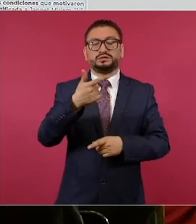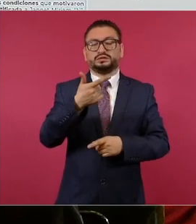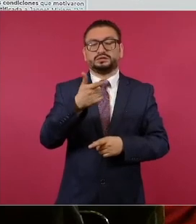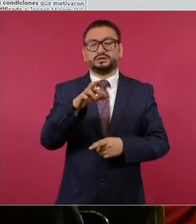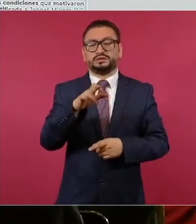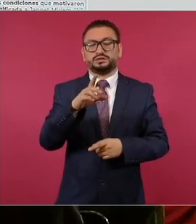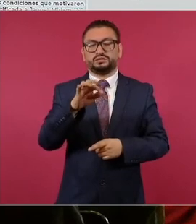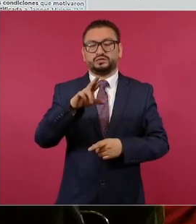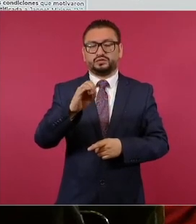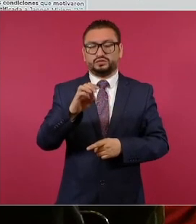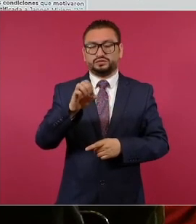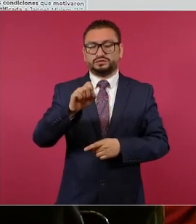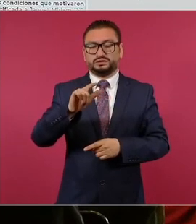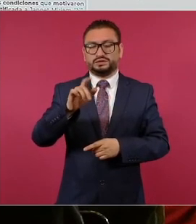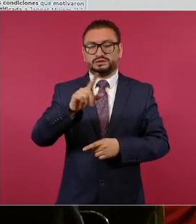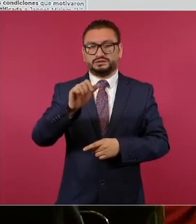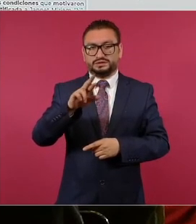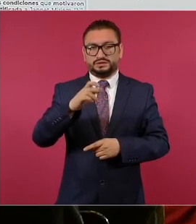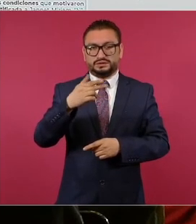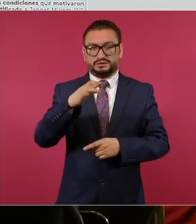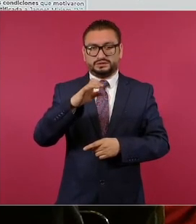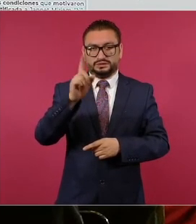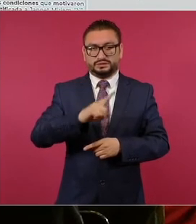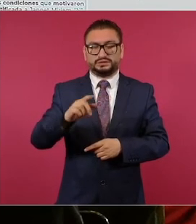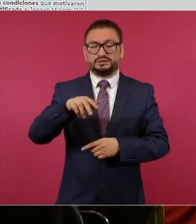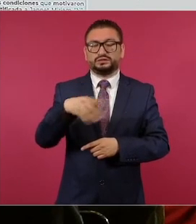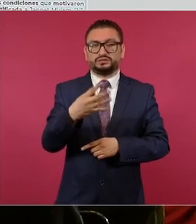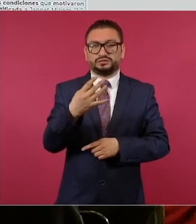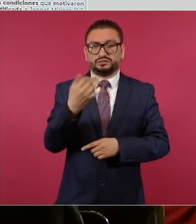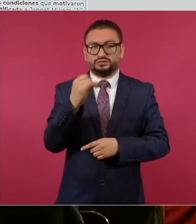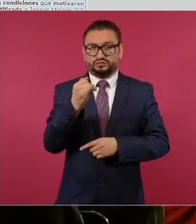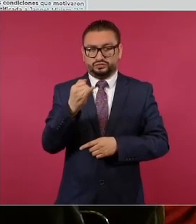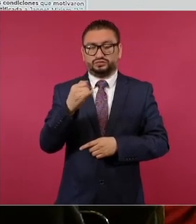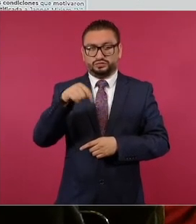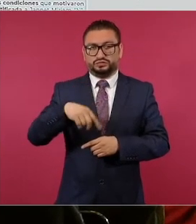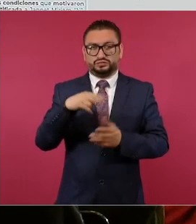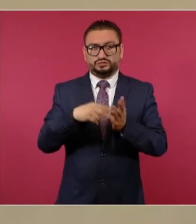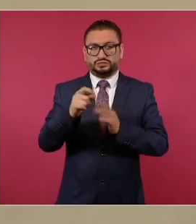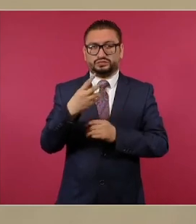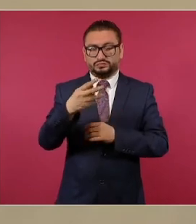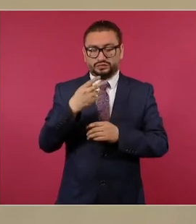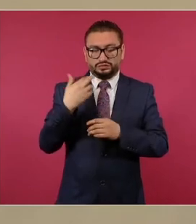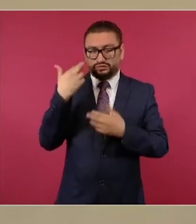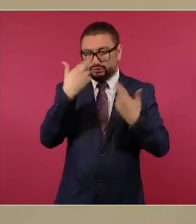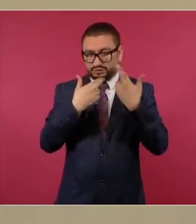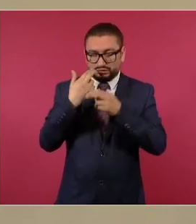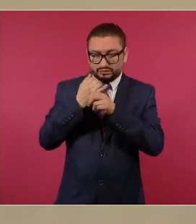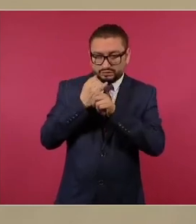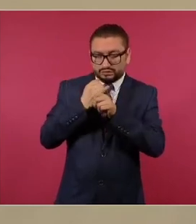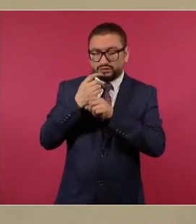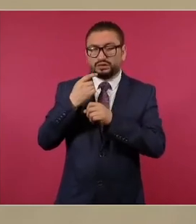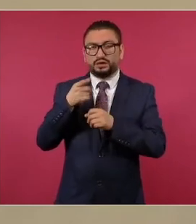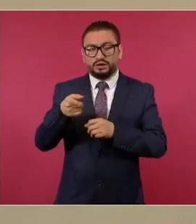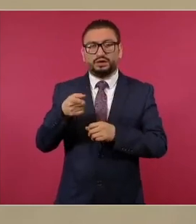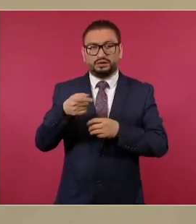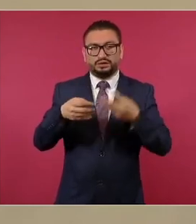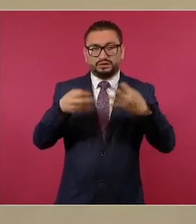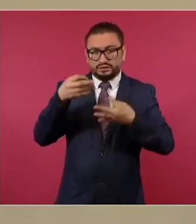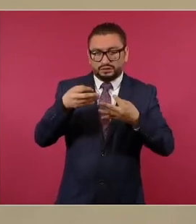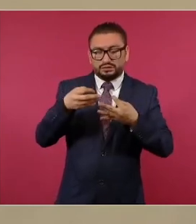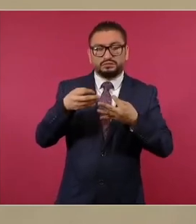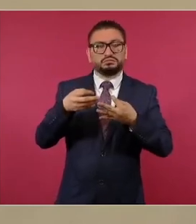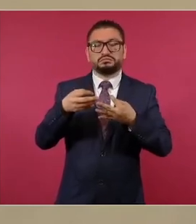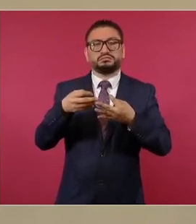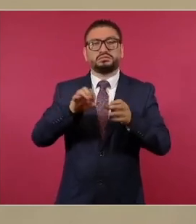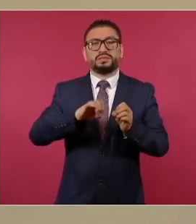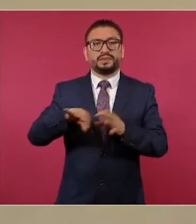Salazar Hernández, quien el 14 de junio de este año, en audiencia de revisión de medidas cautelares, dejó sin